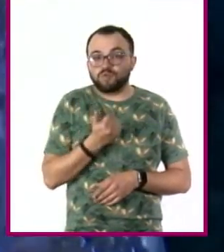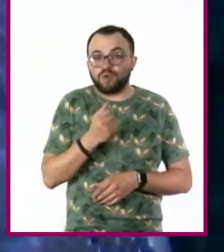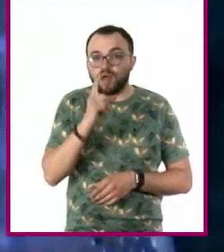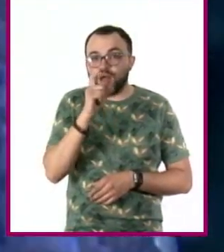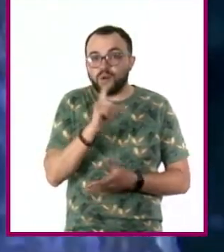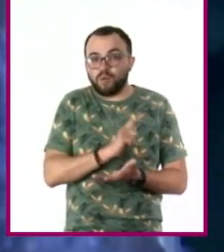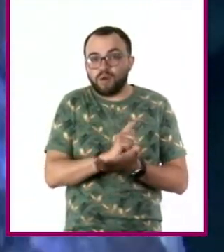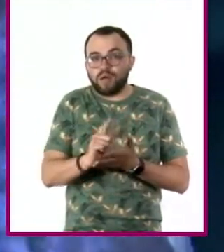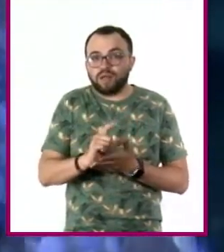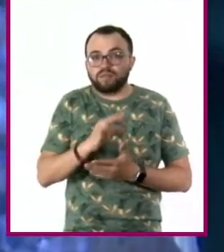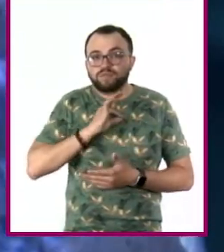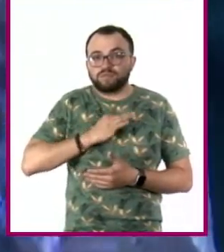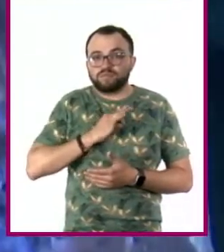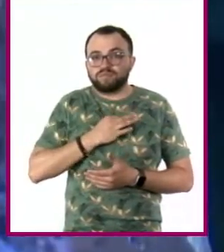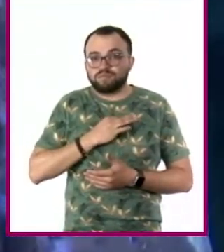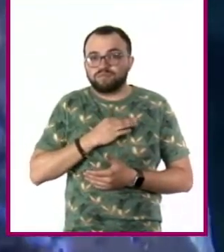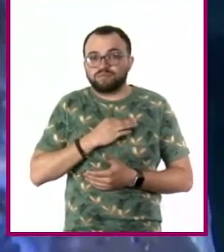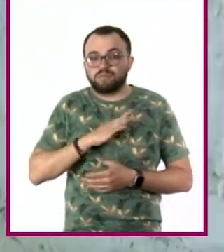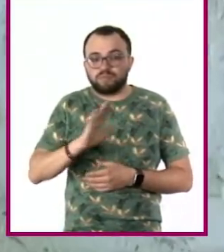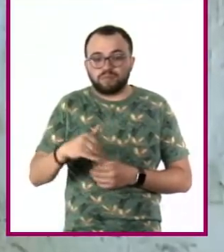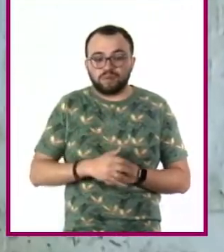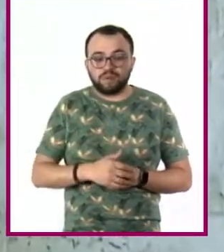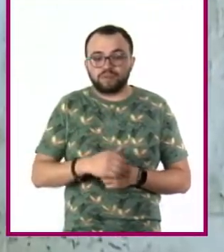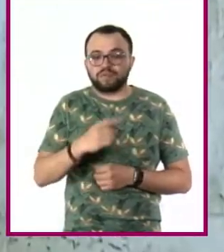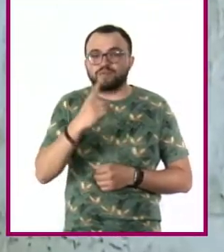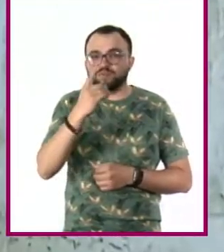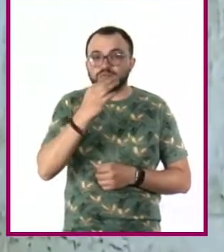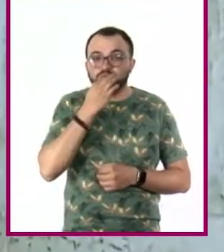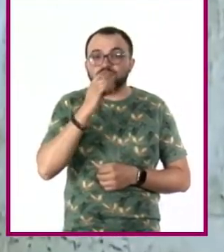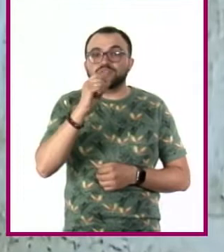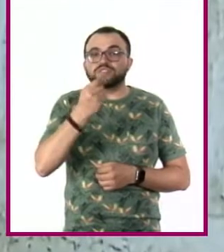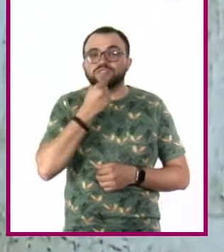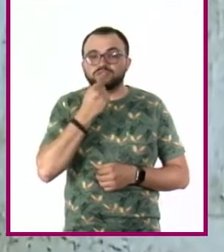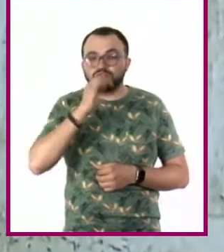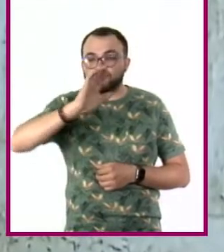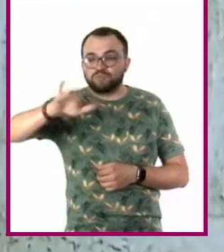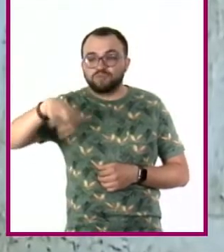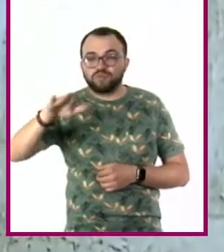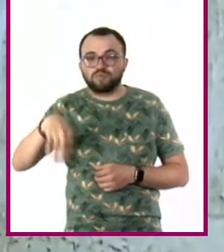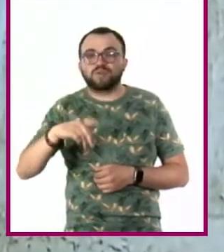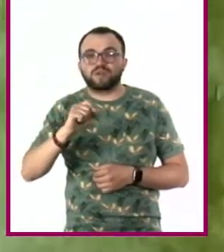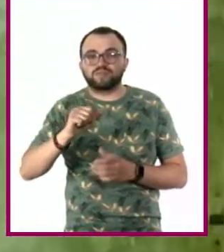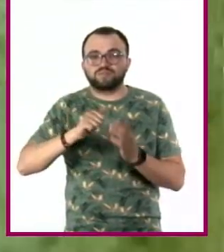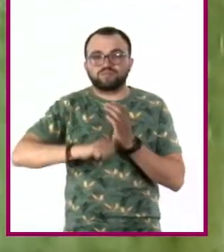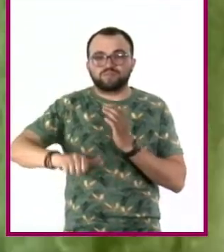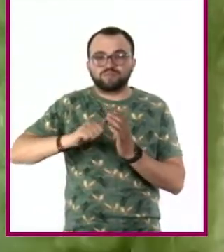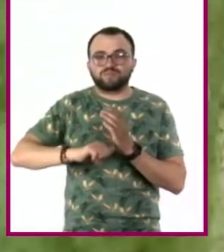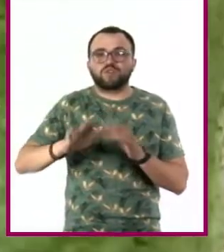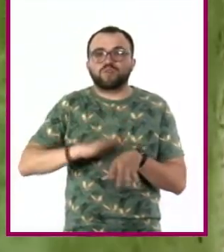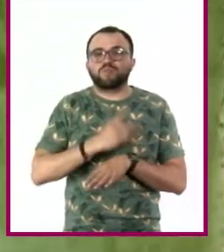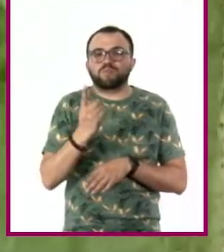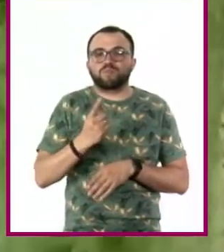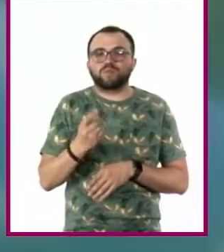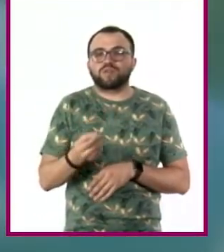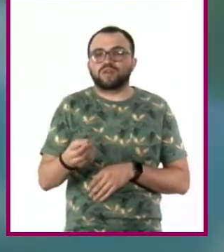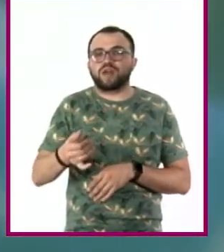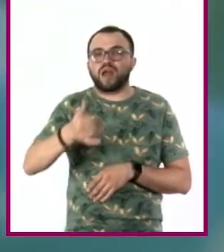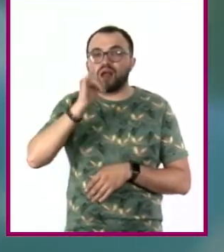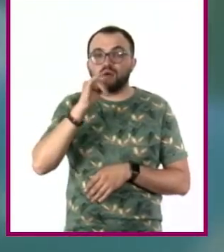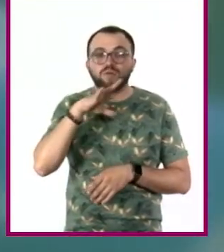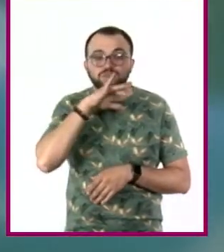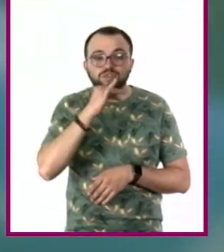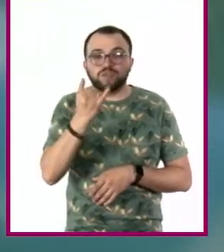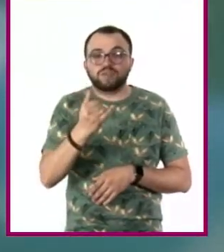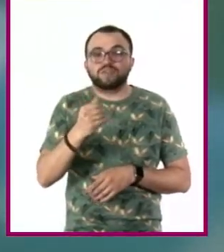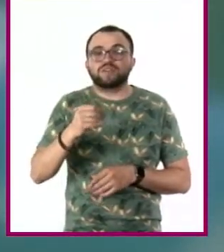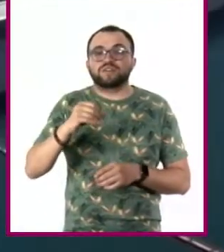2 minutos muere un niño menor de 5 años de diarrea, debido a que consume agua sucia y usa un excusado sucio. El